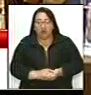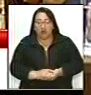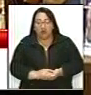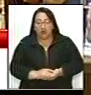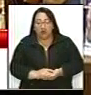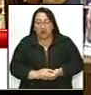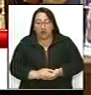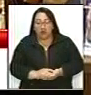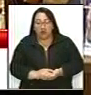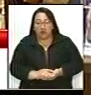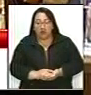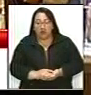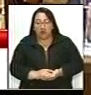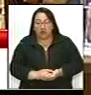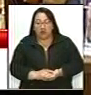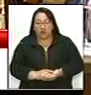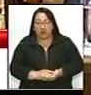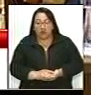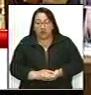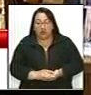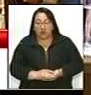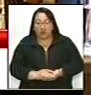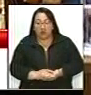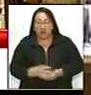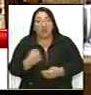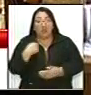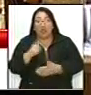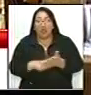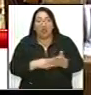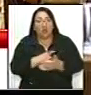debería dejarse sin efecto o declararse nula.